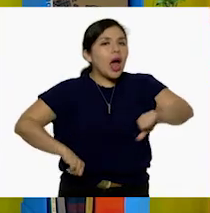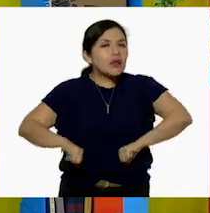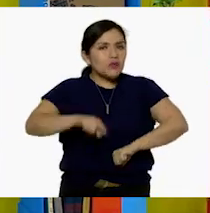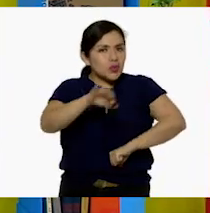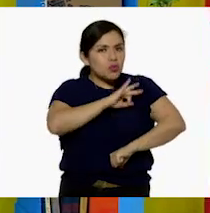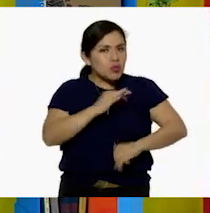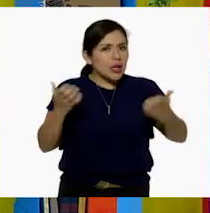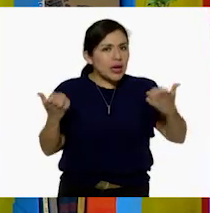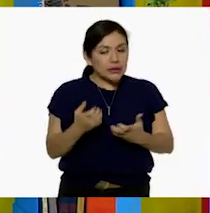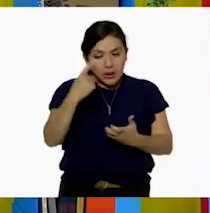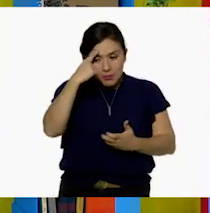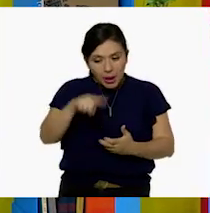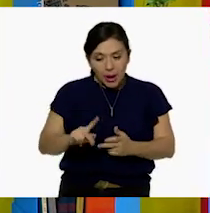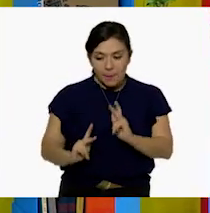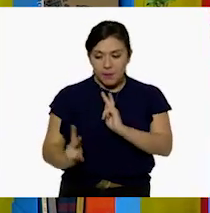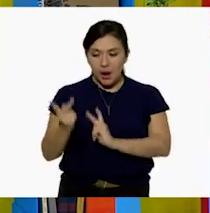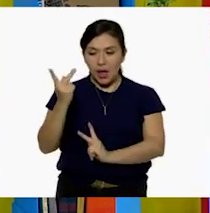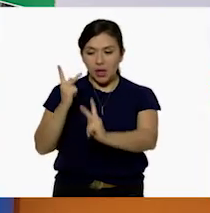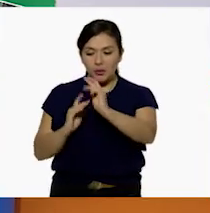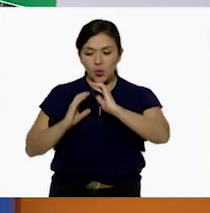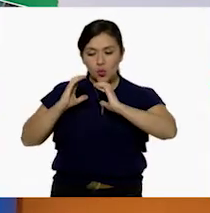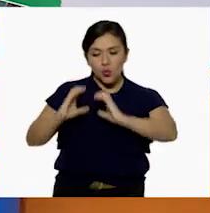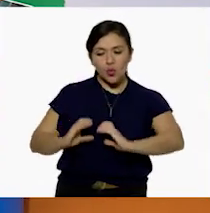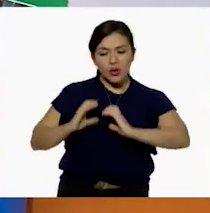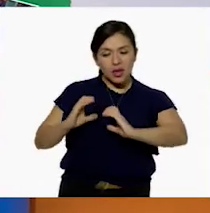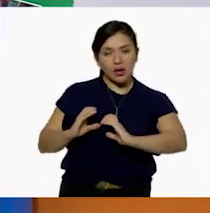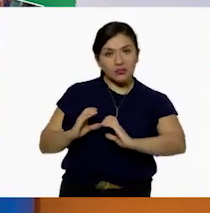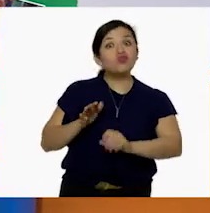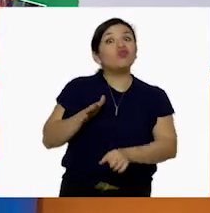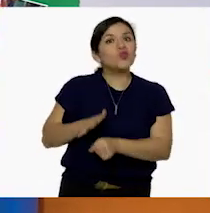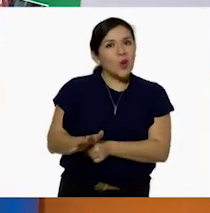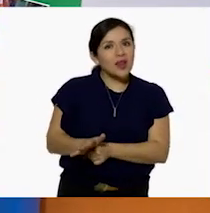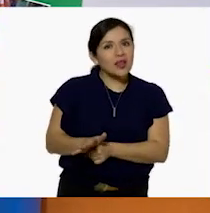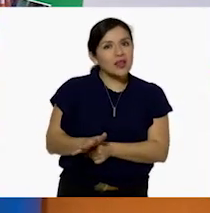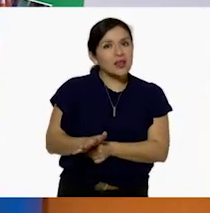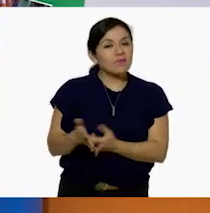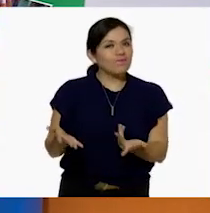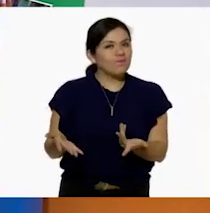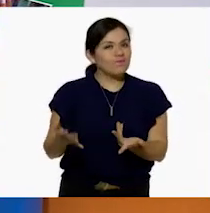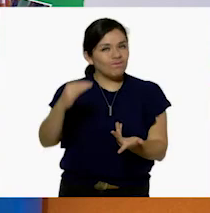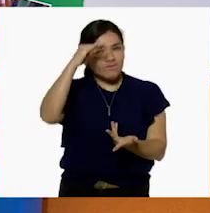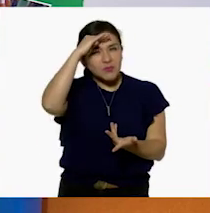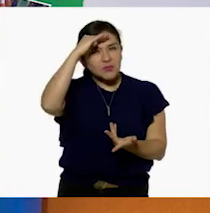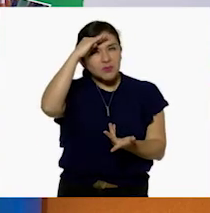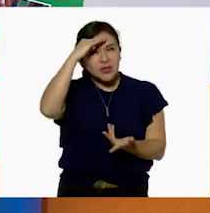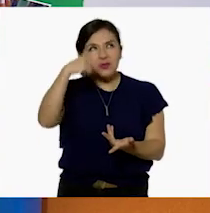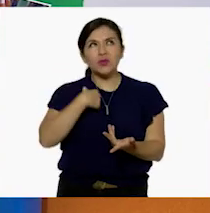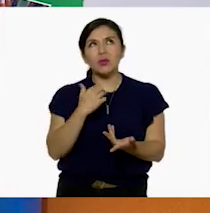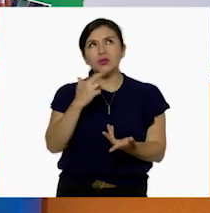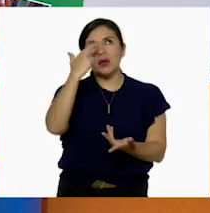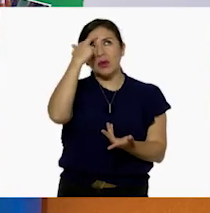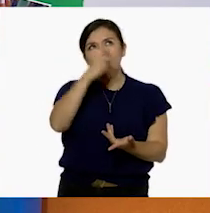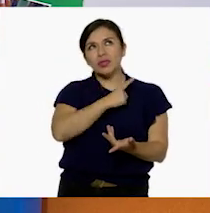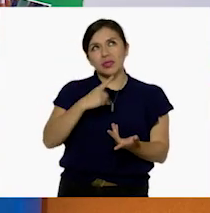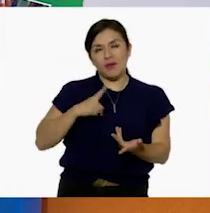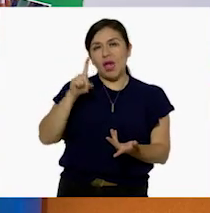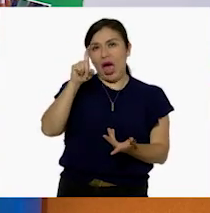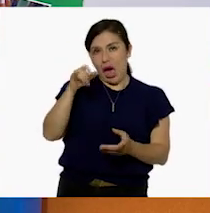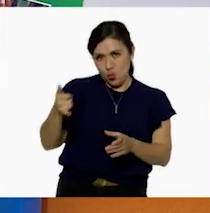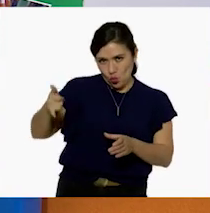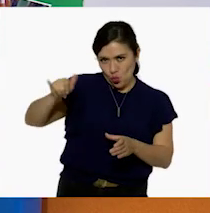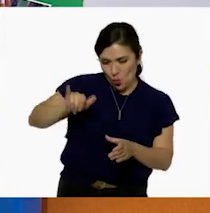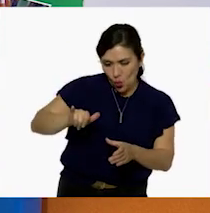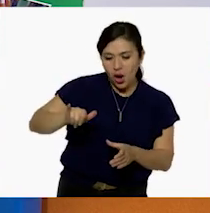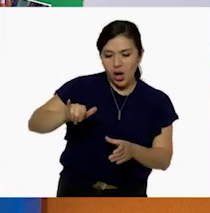cuidar las plantas? A ver, ¿qué acciones podemos realizar? Y yo me acuerdo que les tenemos que echar agua,